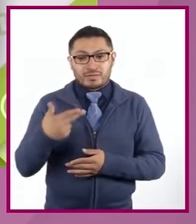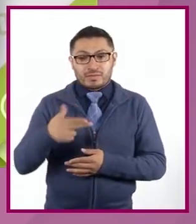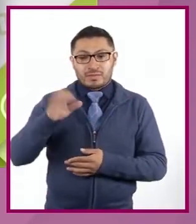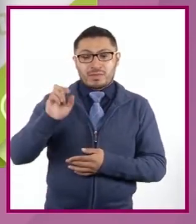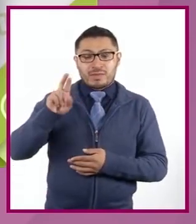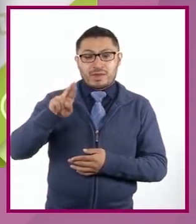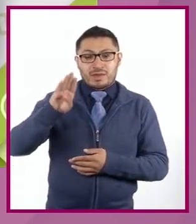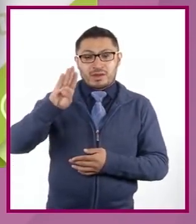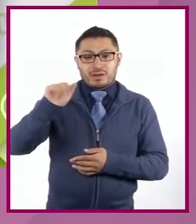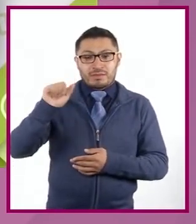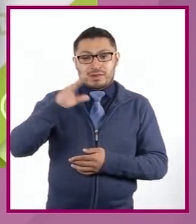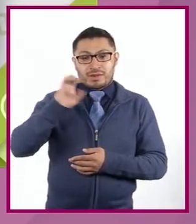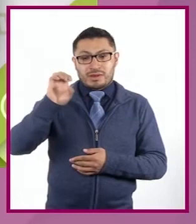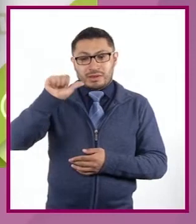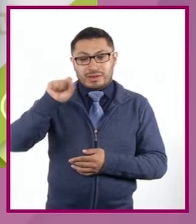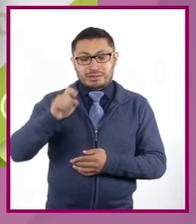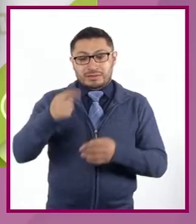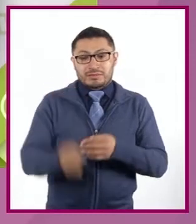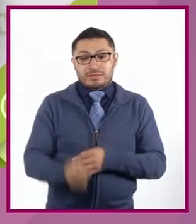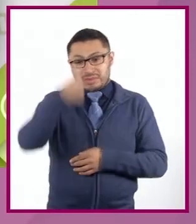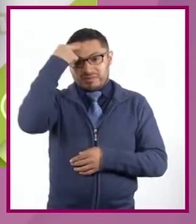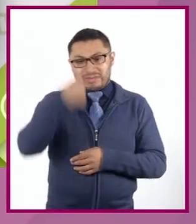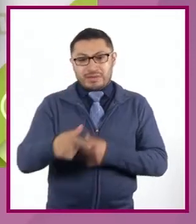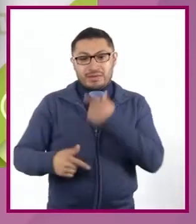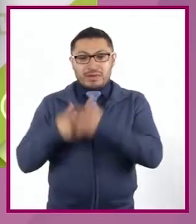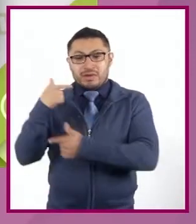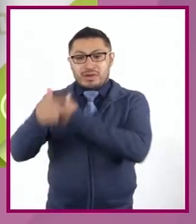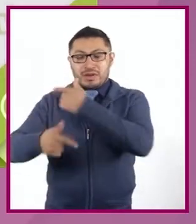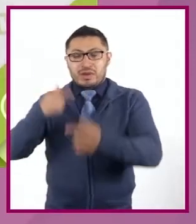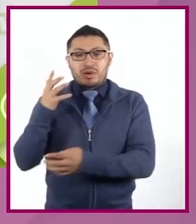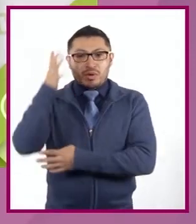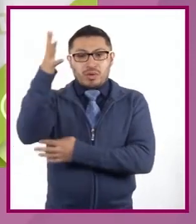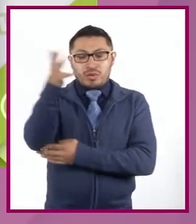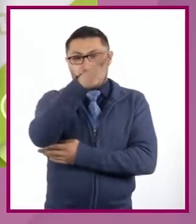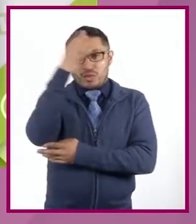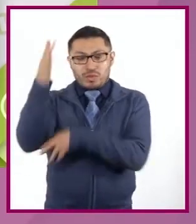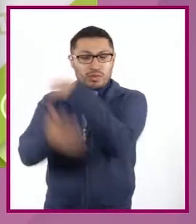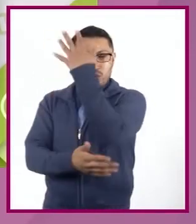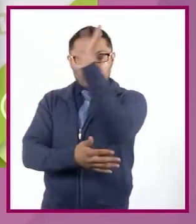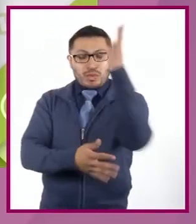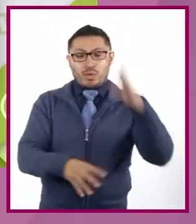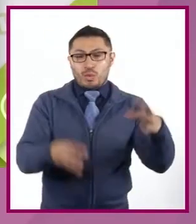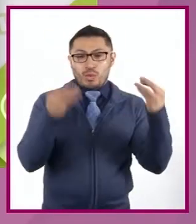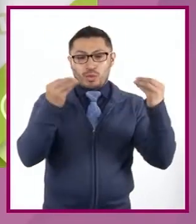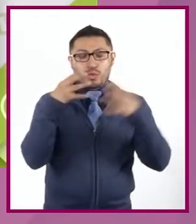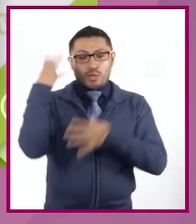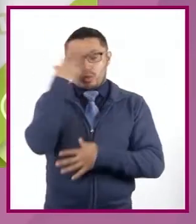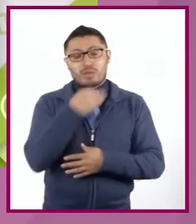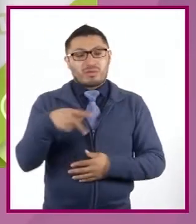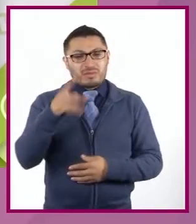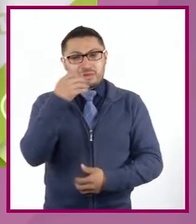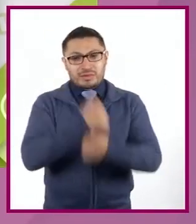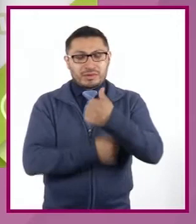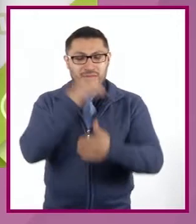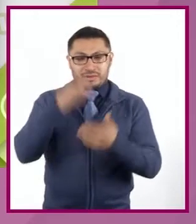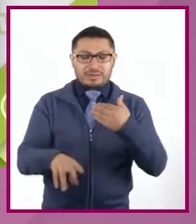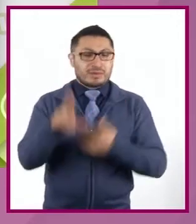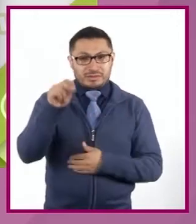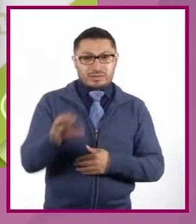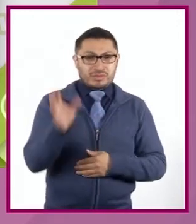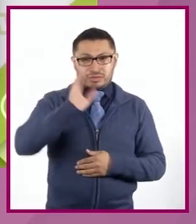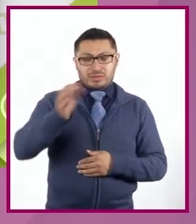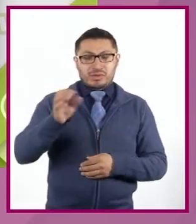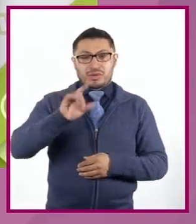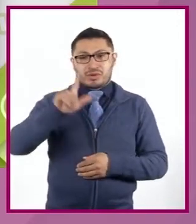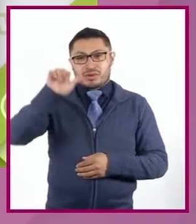la transformación y dar lugar a una futura y frondosa selva. Pero aquí no termina la competencia. Una vez que el claro es